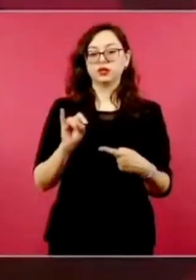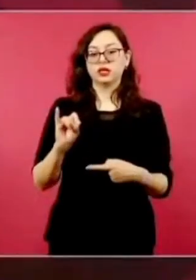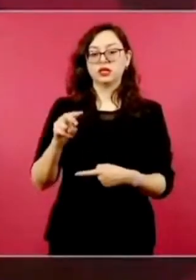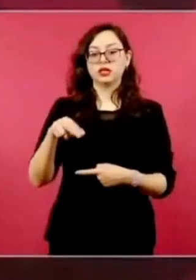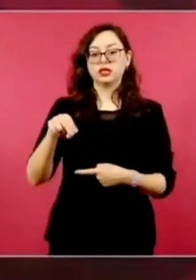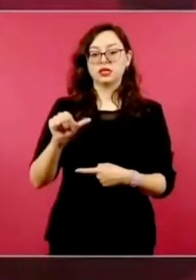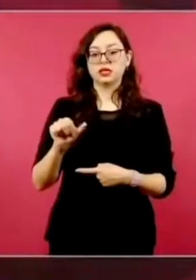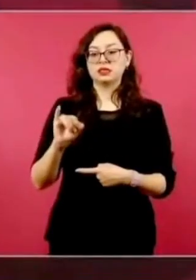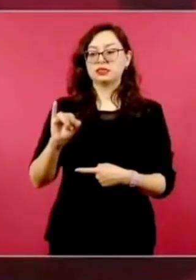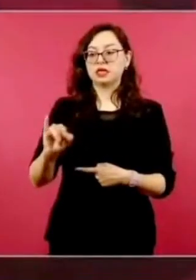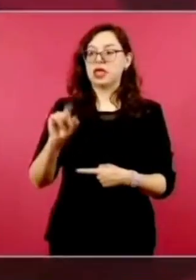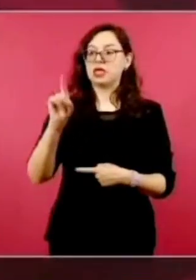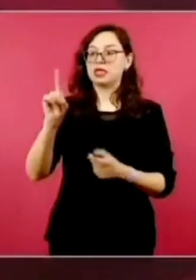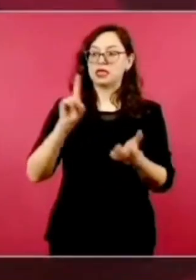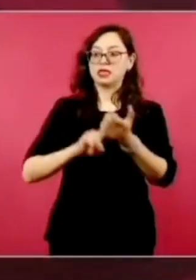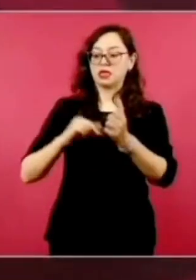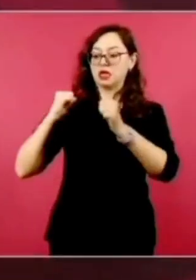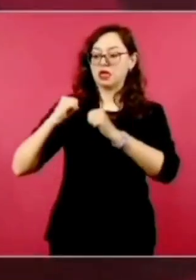del INAI,